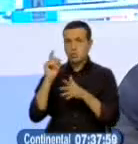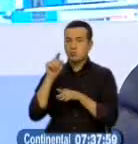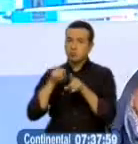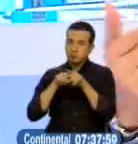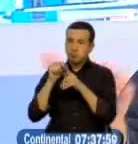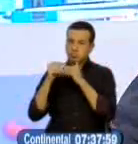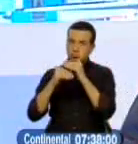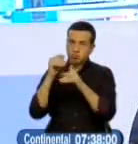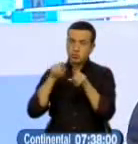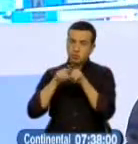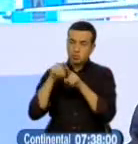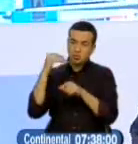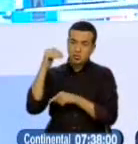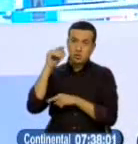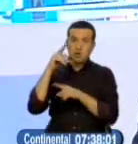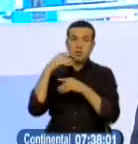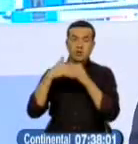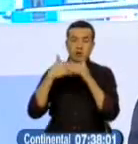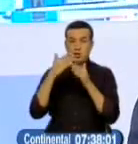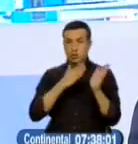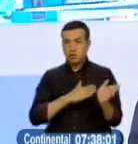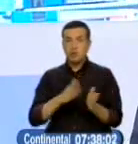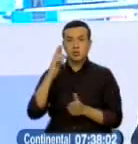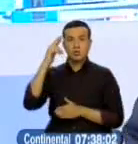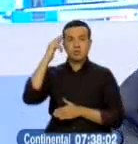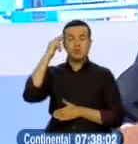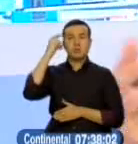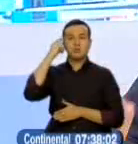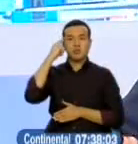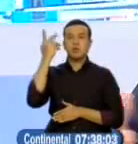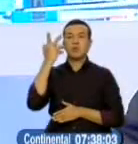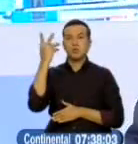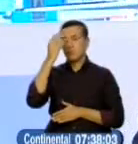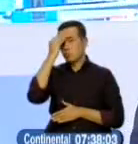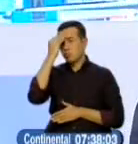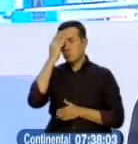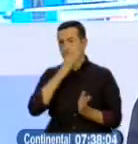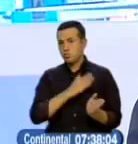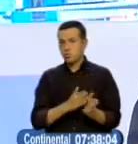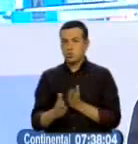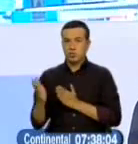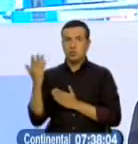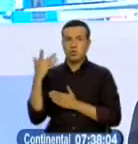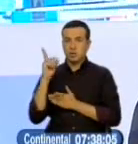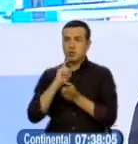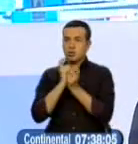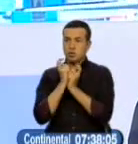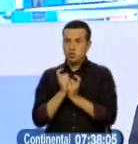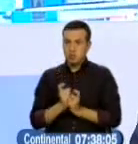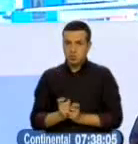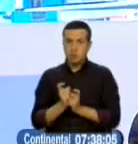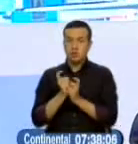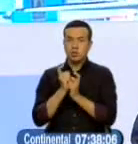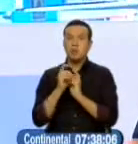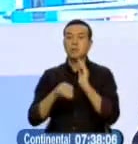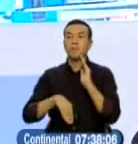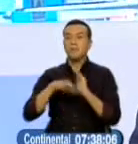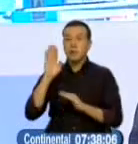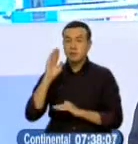concursos, vienen concursos también en marcha dentro de una lógica de un flujo educativo que tiene que irse renovando y